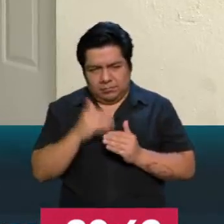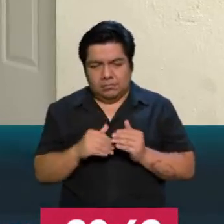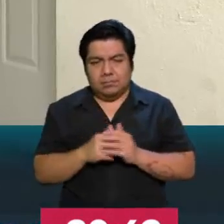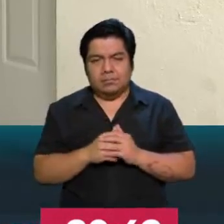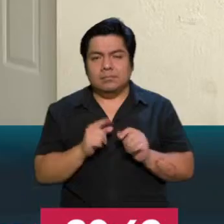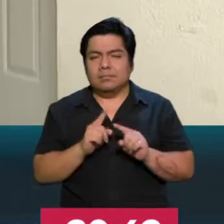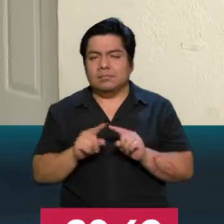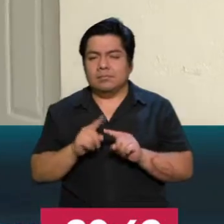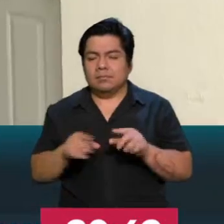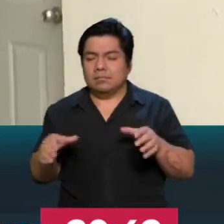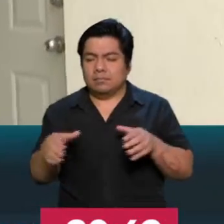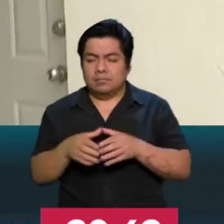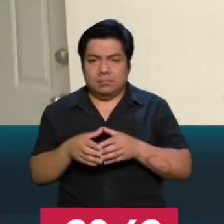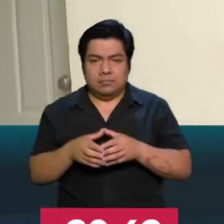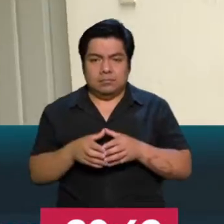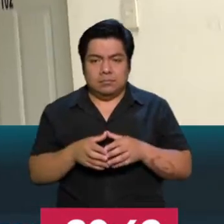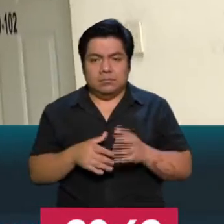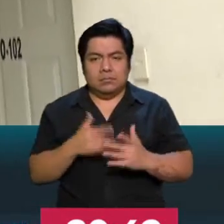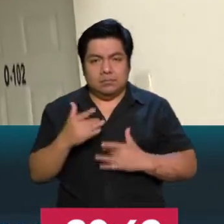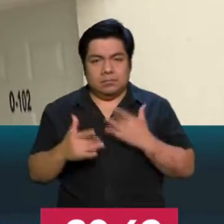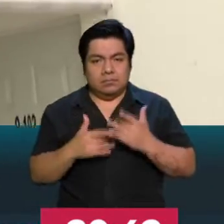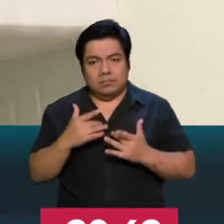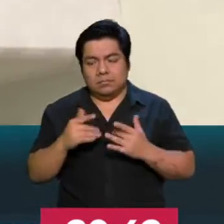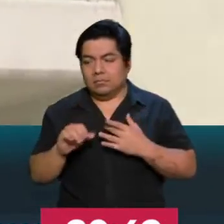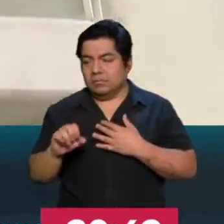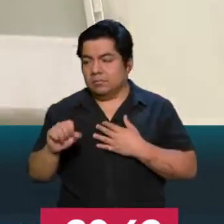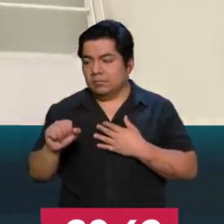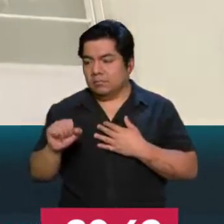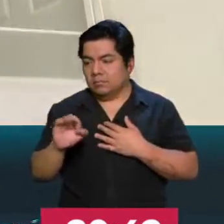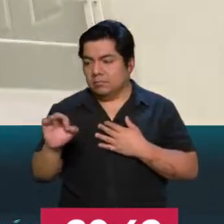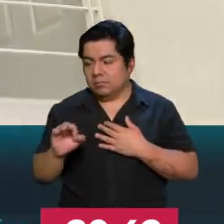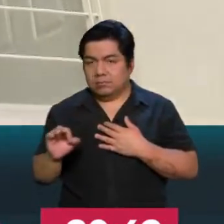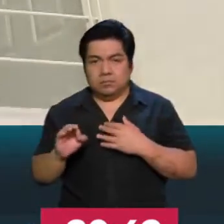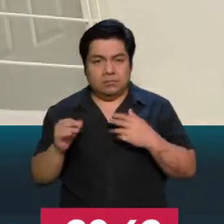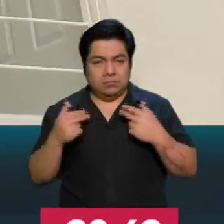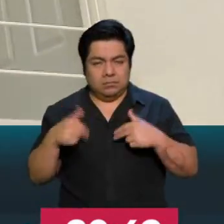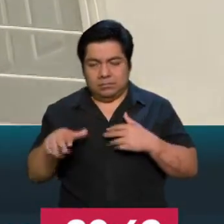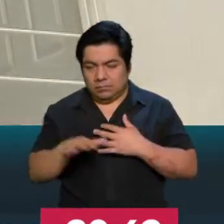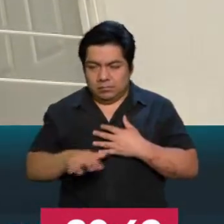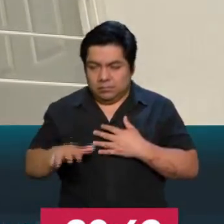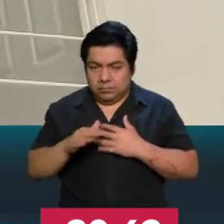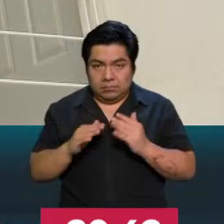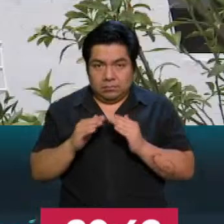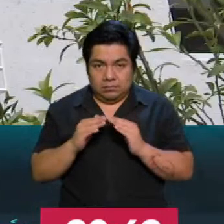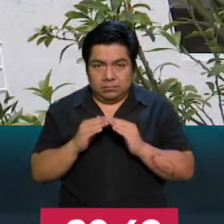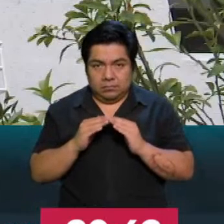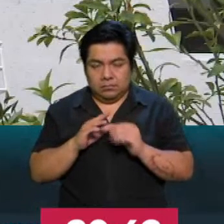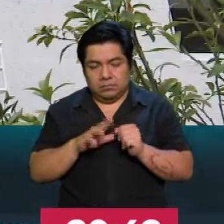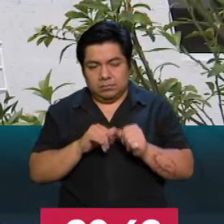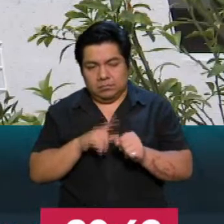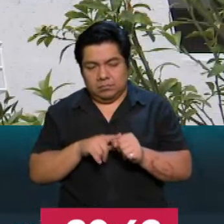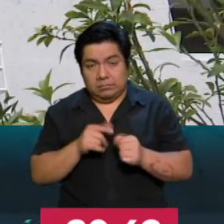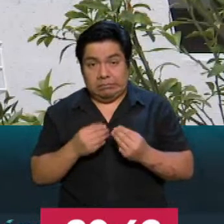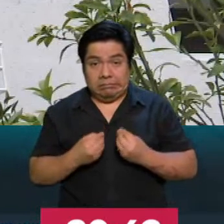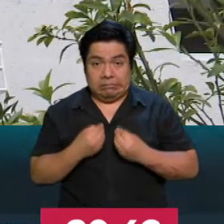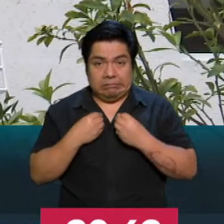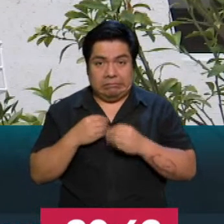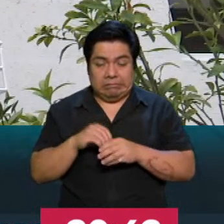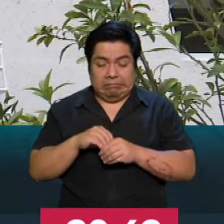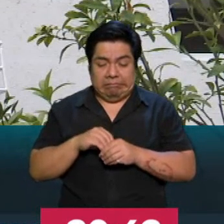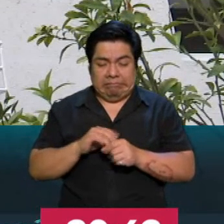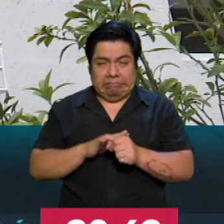tenemos lo que señalaste, al 60% de las familias habitando en condiciones no adecuadas o de